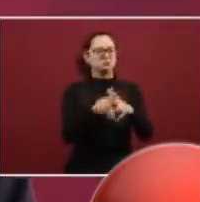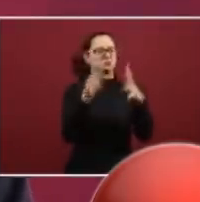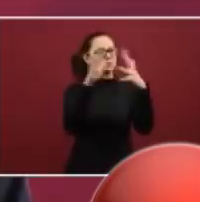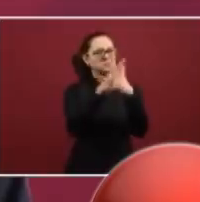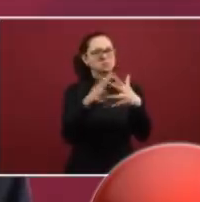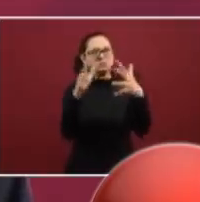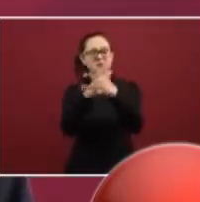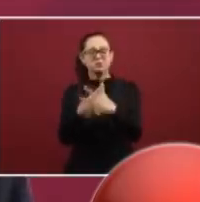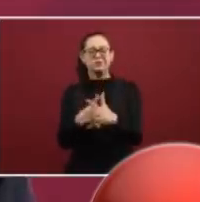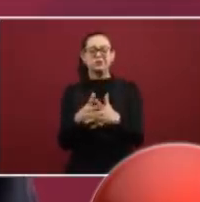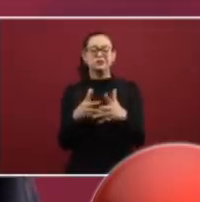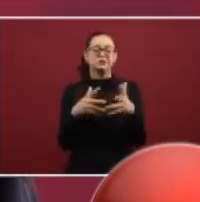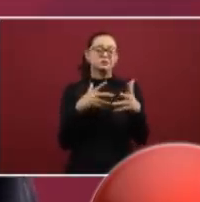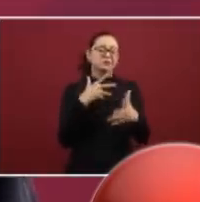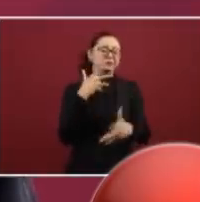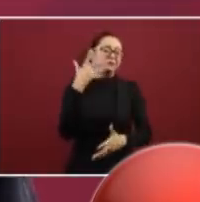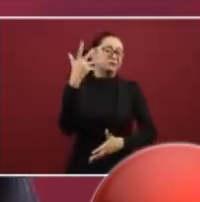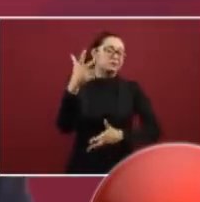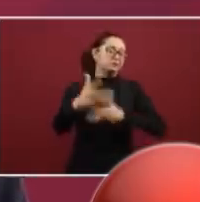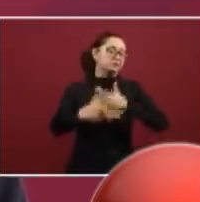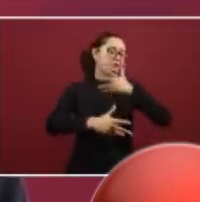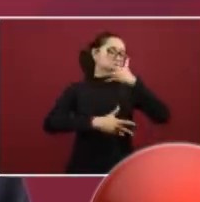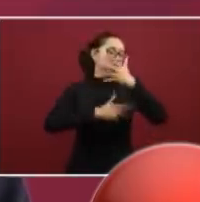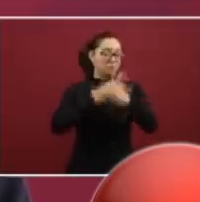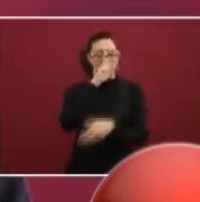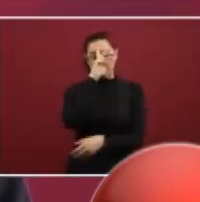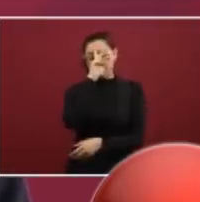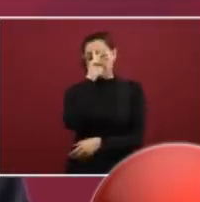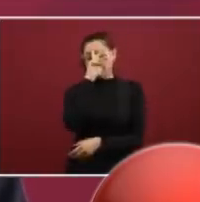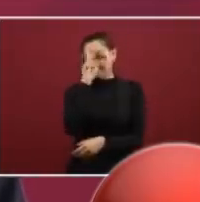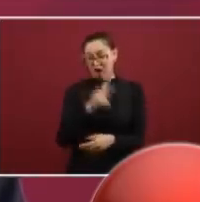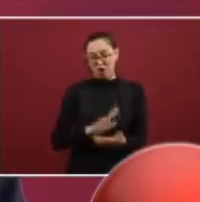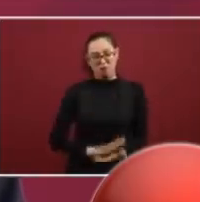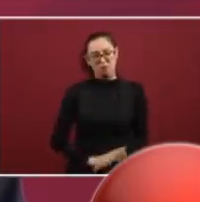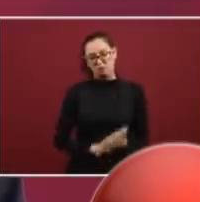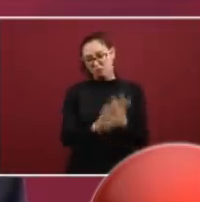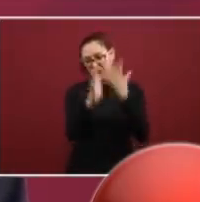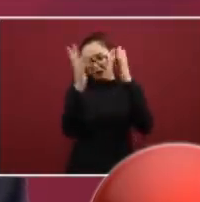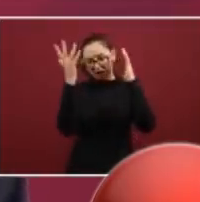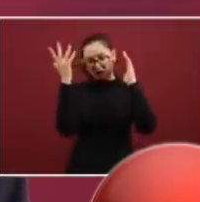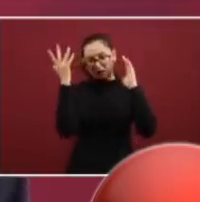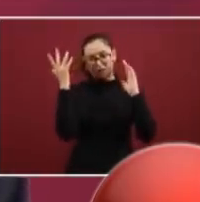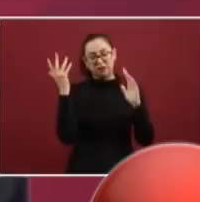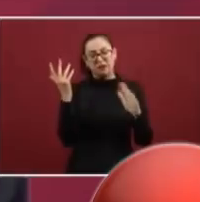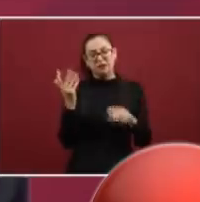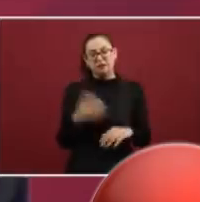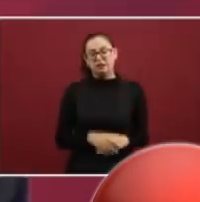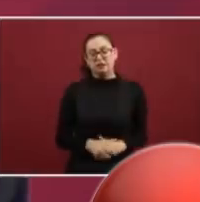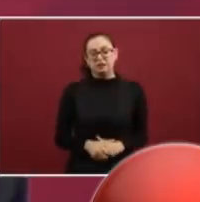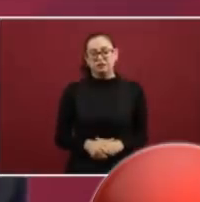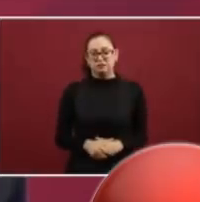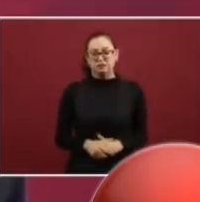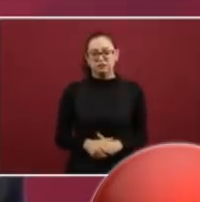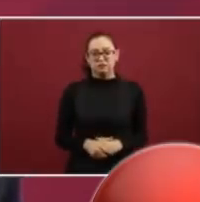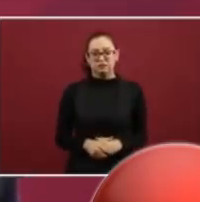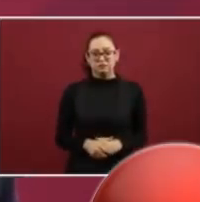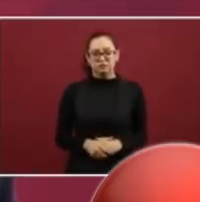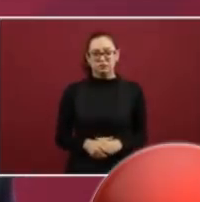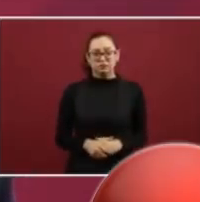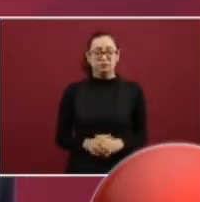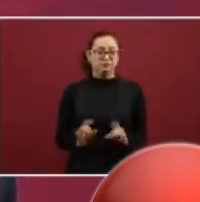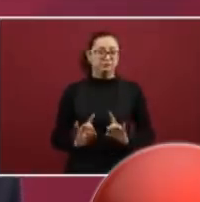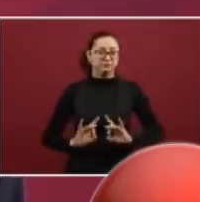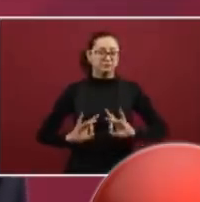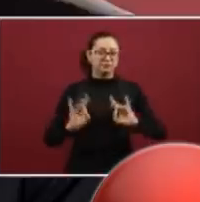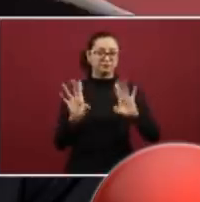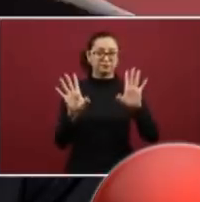y esto produjo más violencia y lo que nunca se había